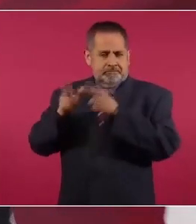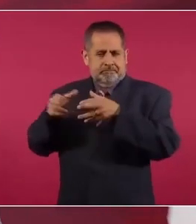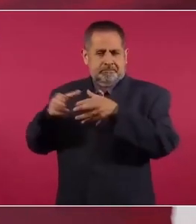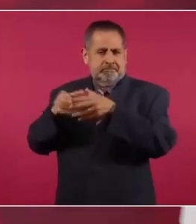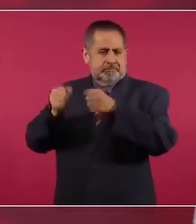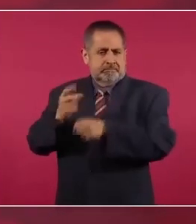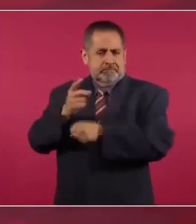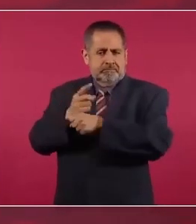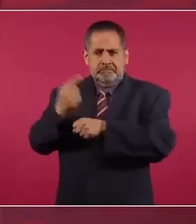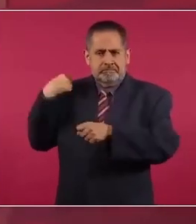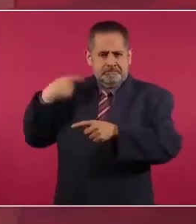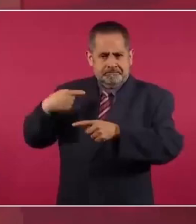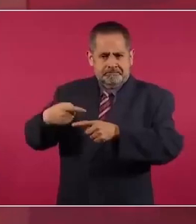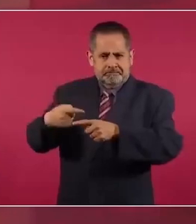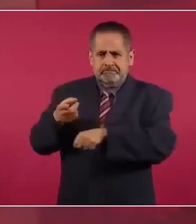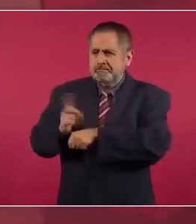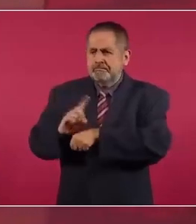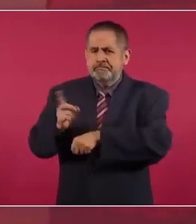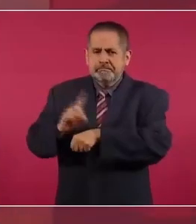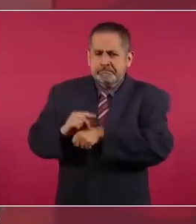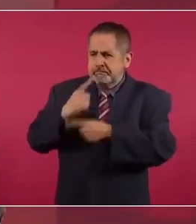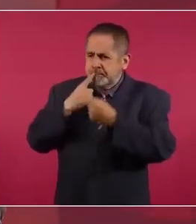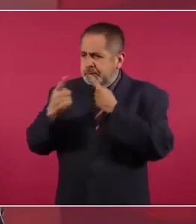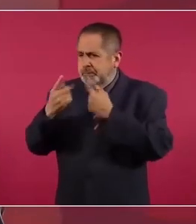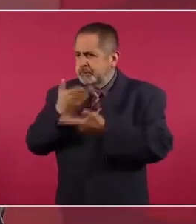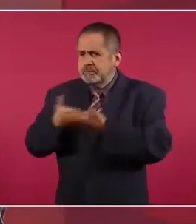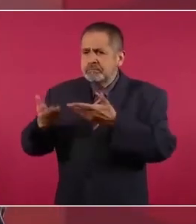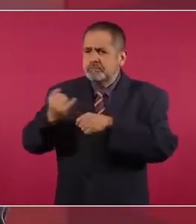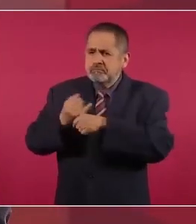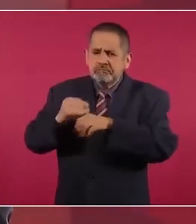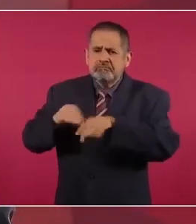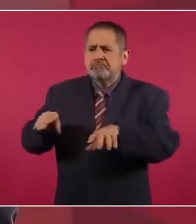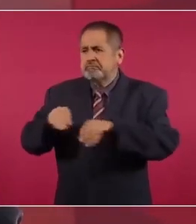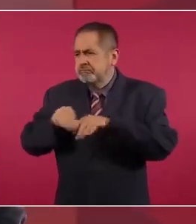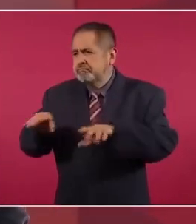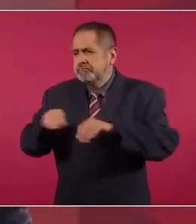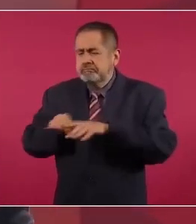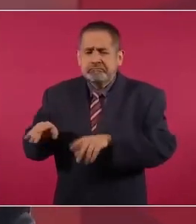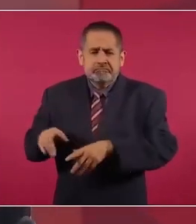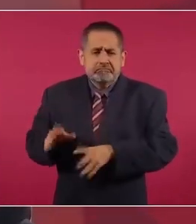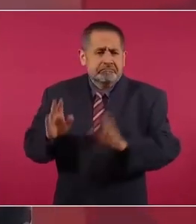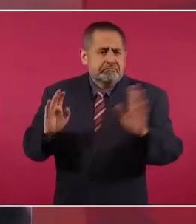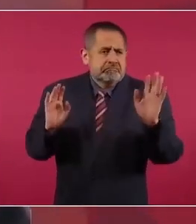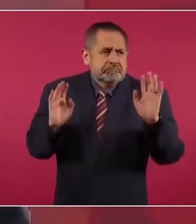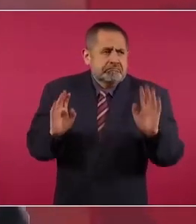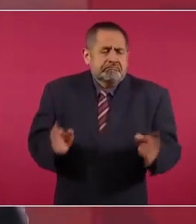seguridad, todos los días hay información.